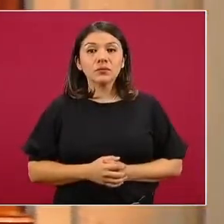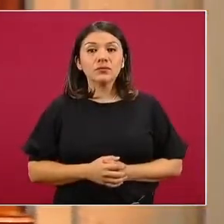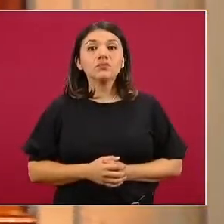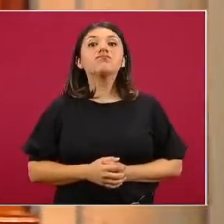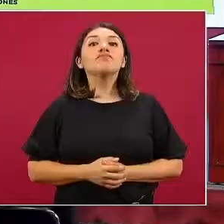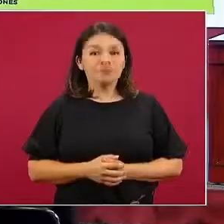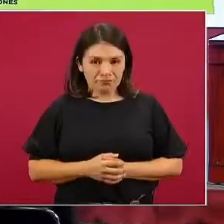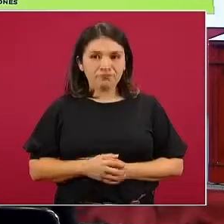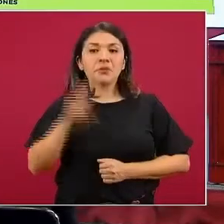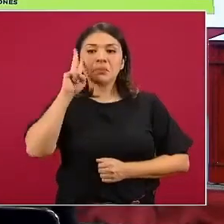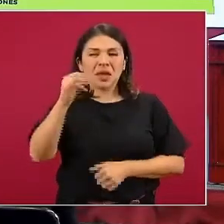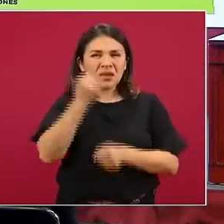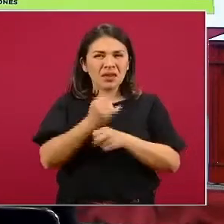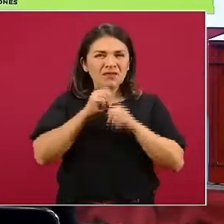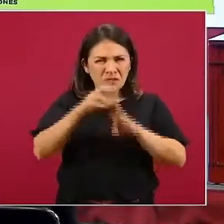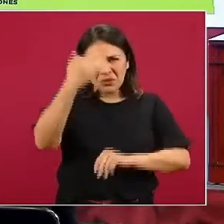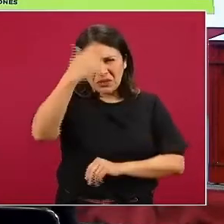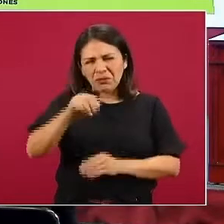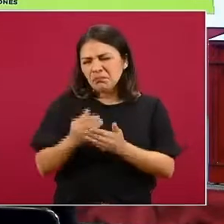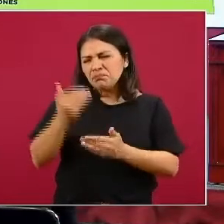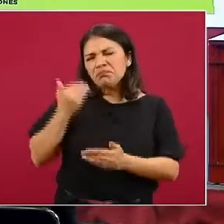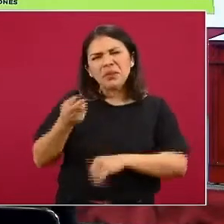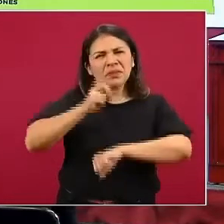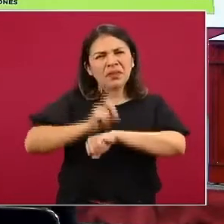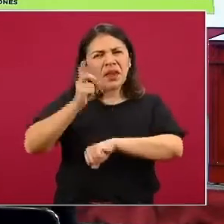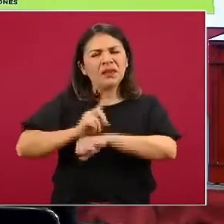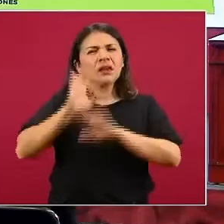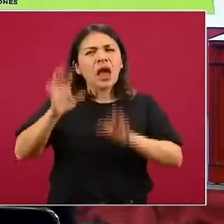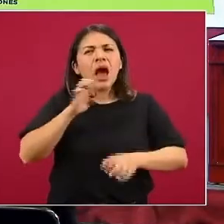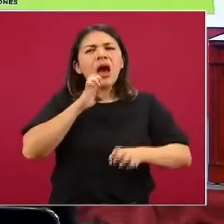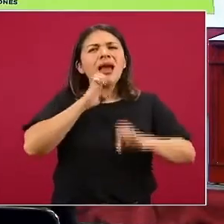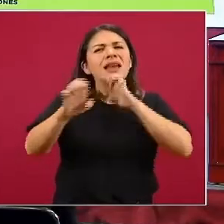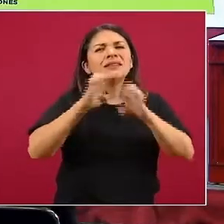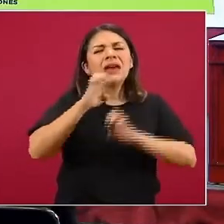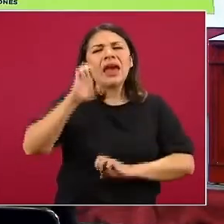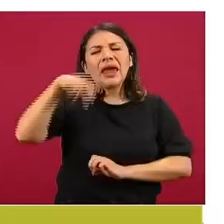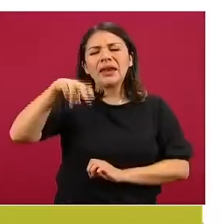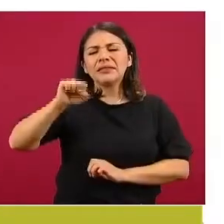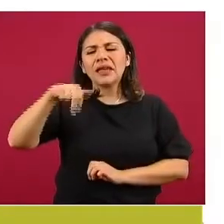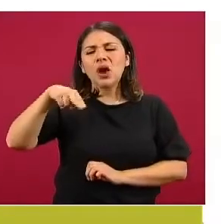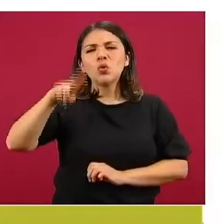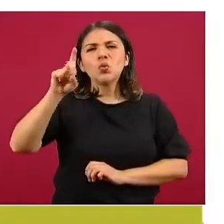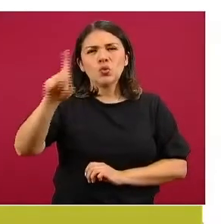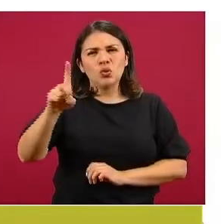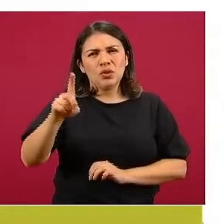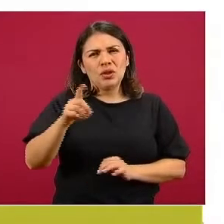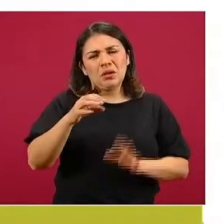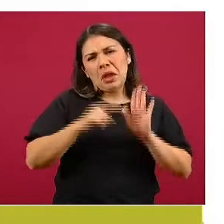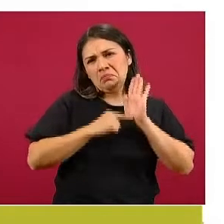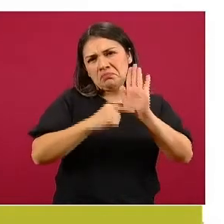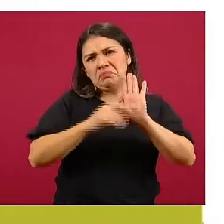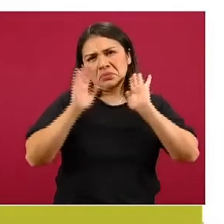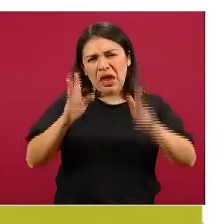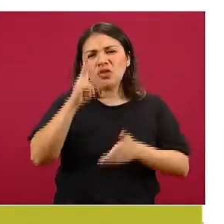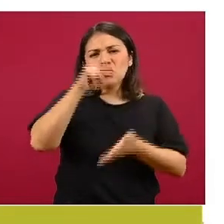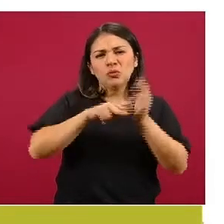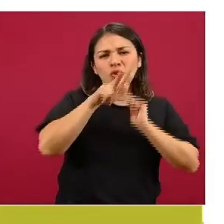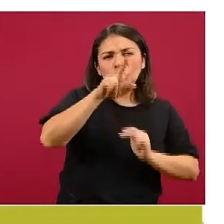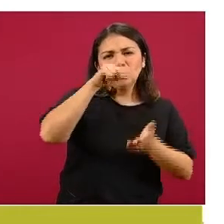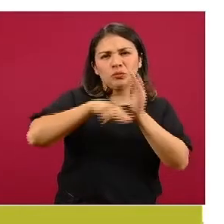Tenemos nuevos datos, como saben, hace unos días se presentó la ENSANUD, la Encuesta Nacional de Salud y Nutrición del